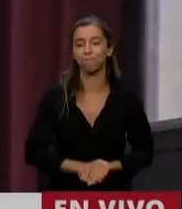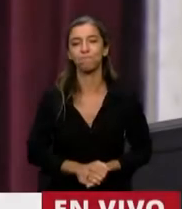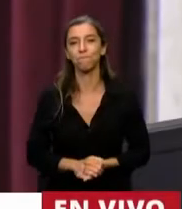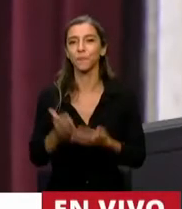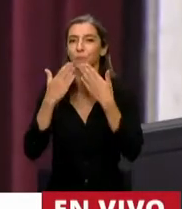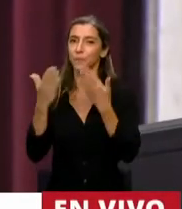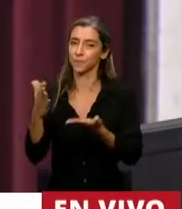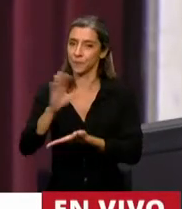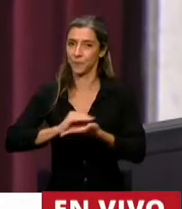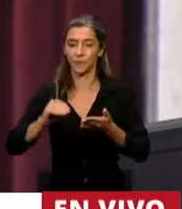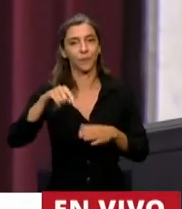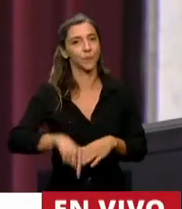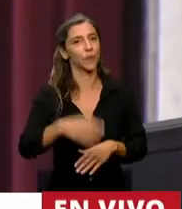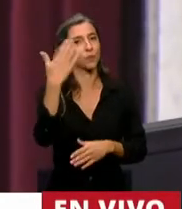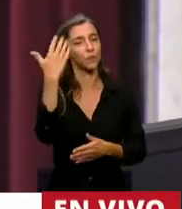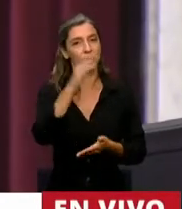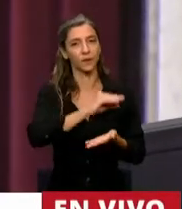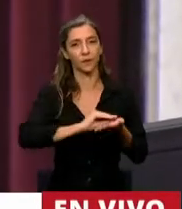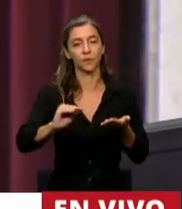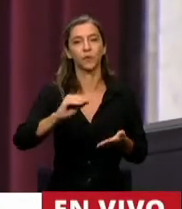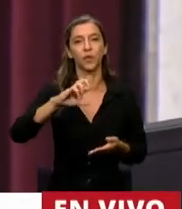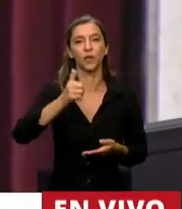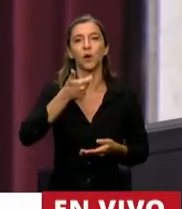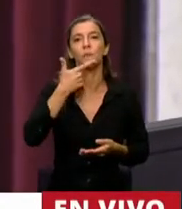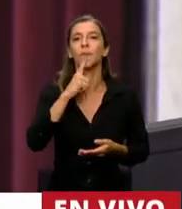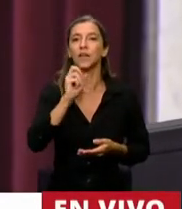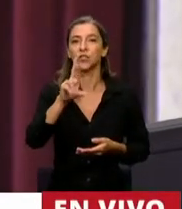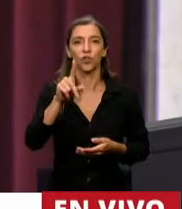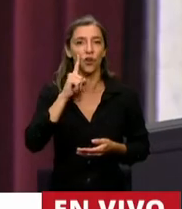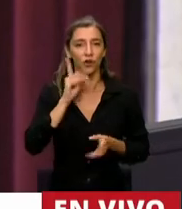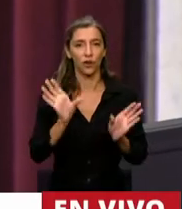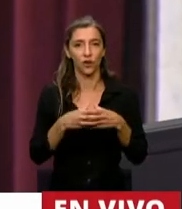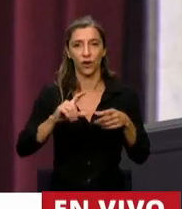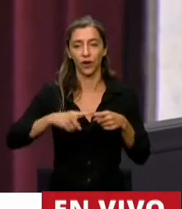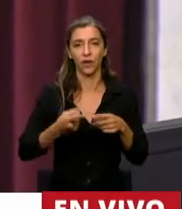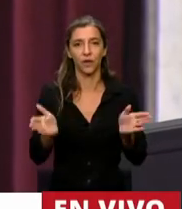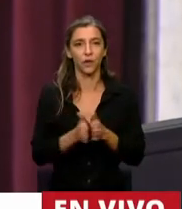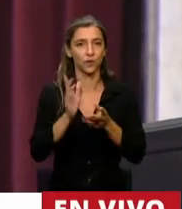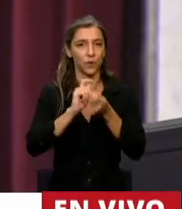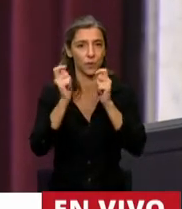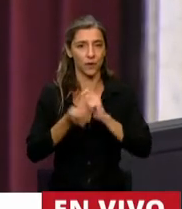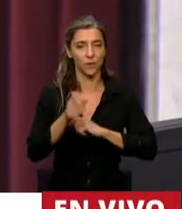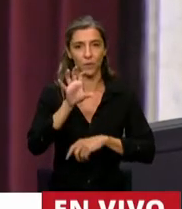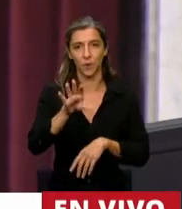Tiene la palabra el diputado Luis Mario Pastori, Juntos por el Cambio, Misiones.